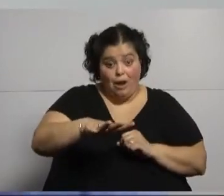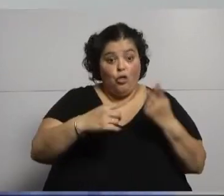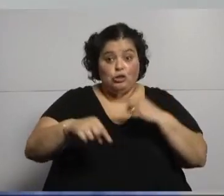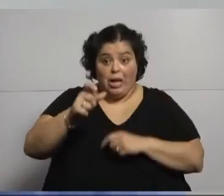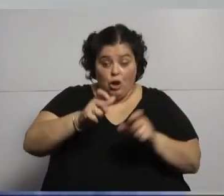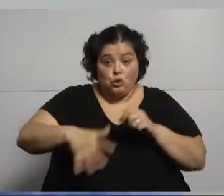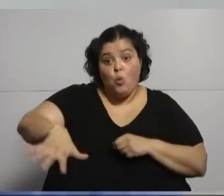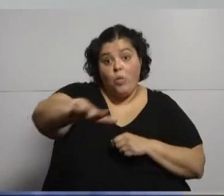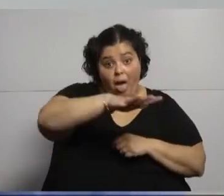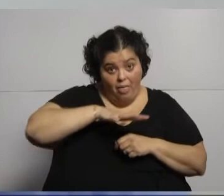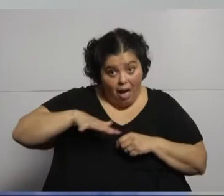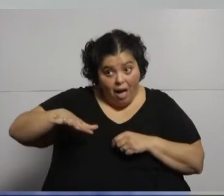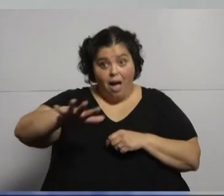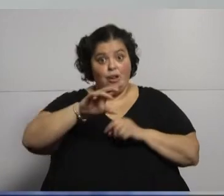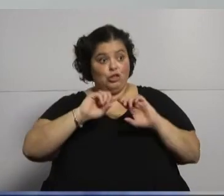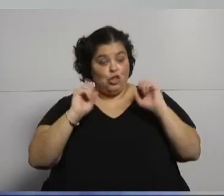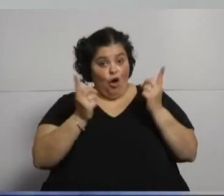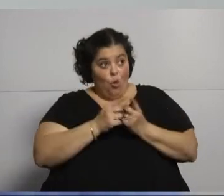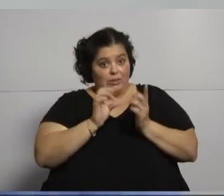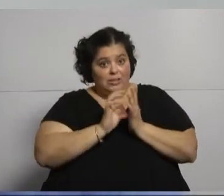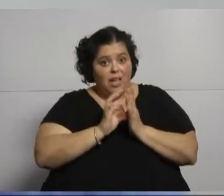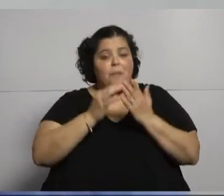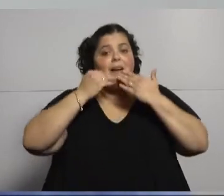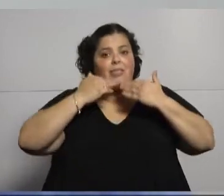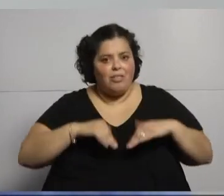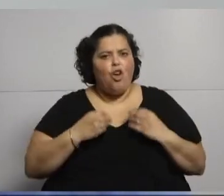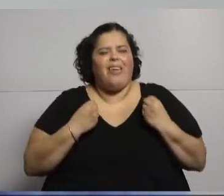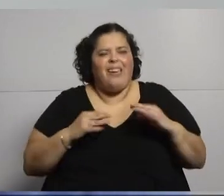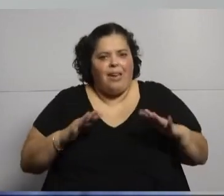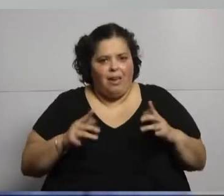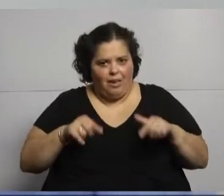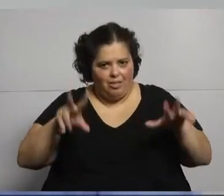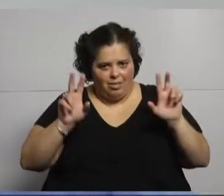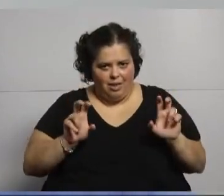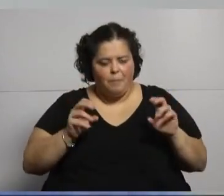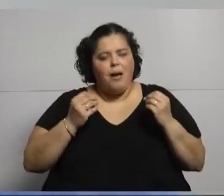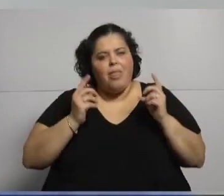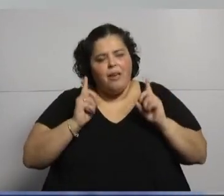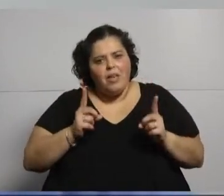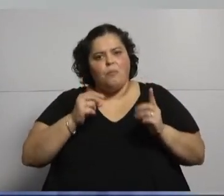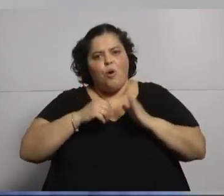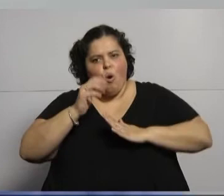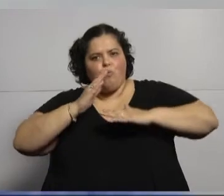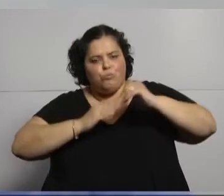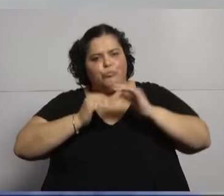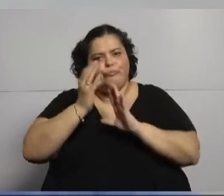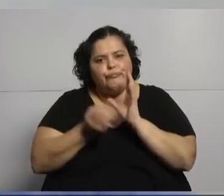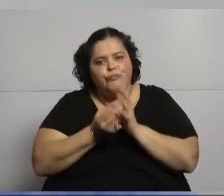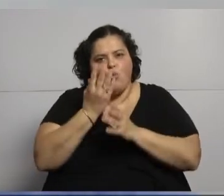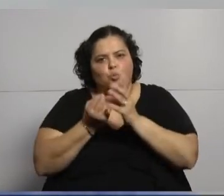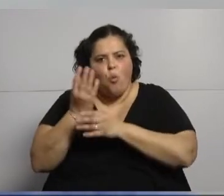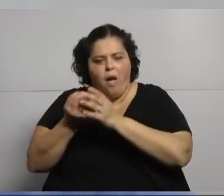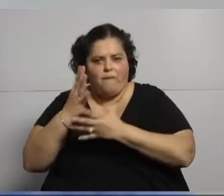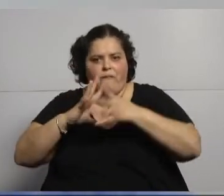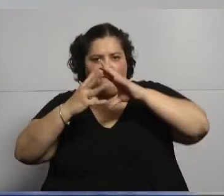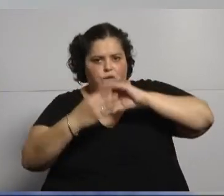de fondo de qué se trataba este tema. Empezamos a tener que implementar medidas que creíamos que estábamos en un buen